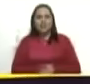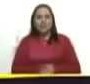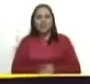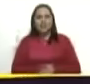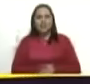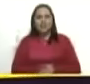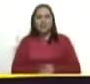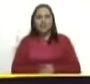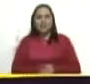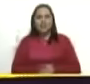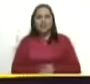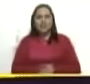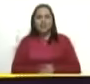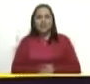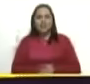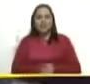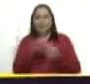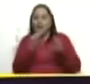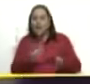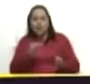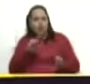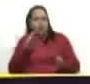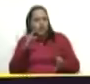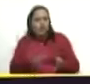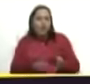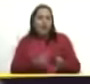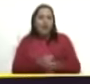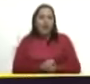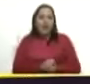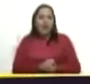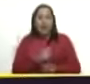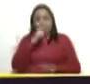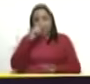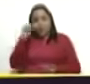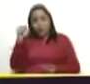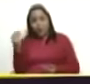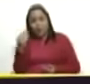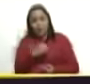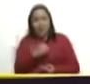Realmente no debería ser Maduro podcast, debería ser Maduro y Silvia podcast.